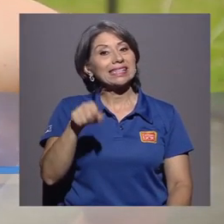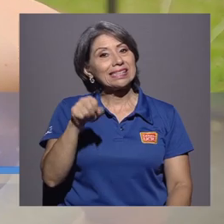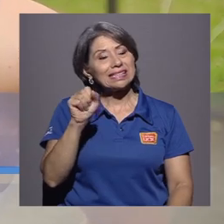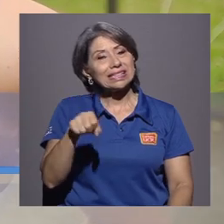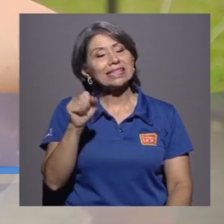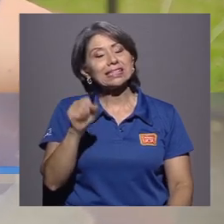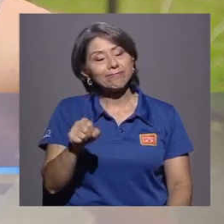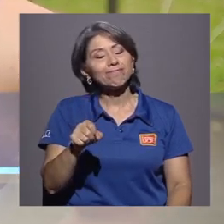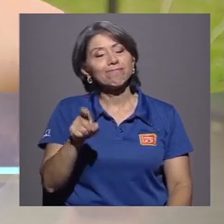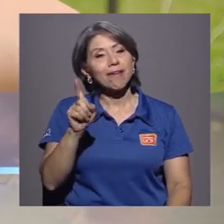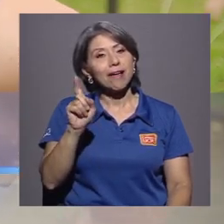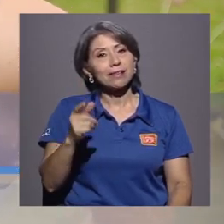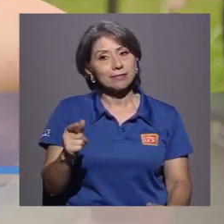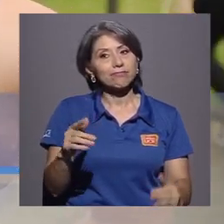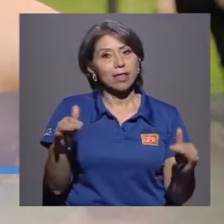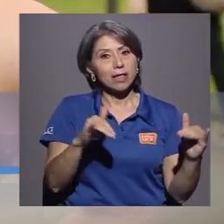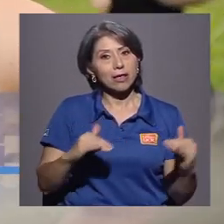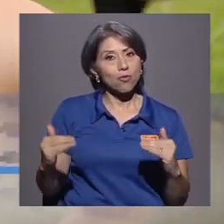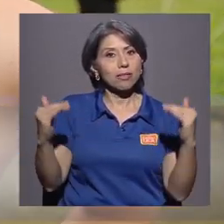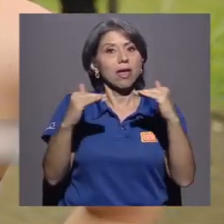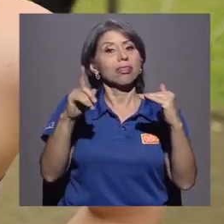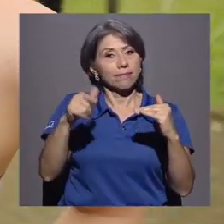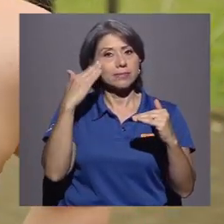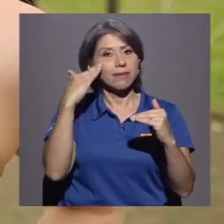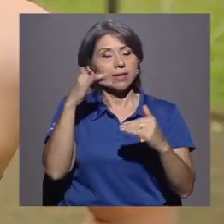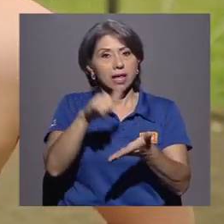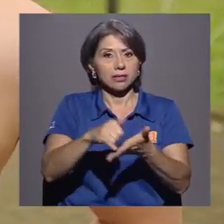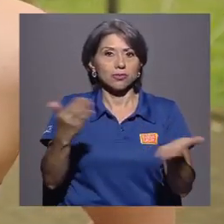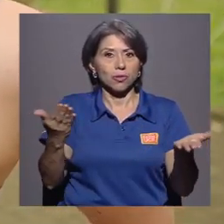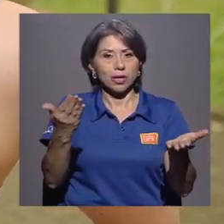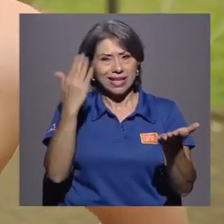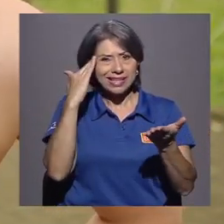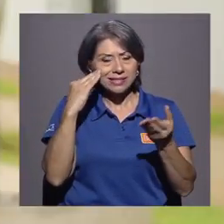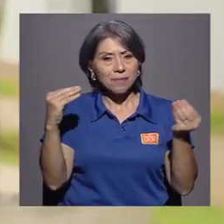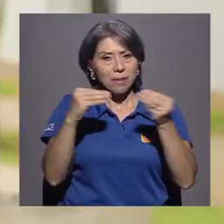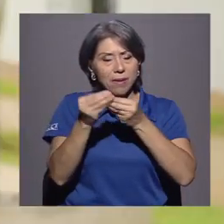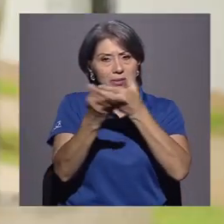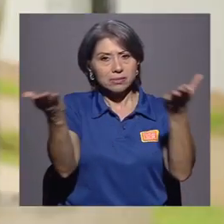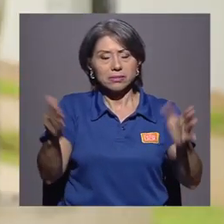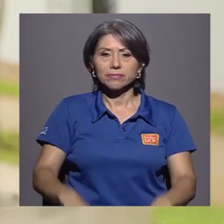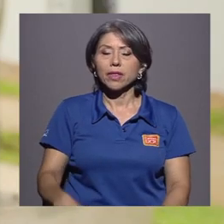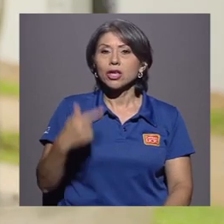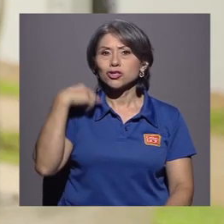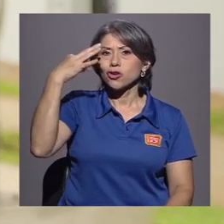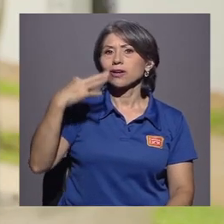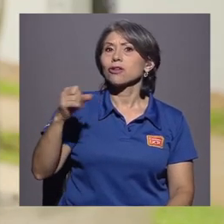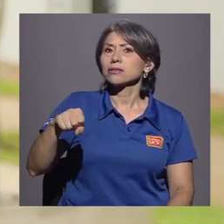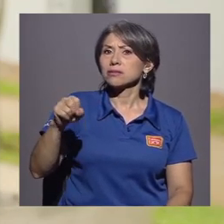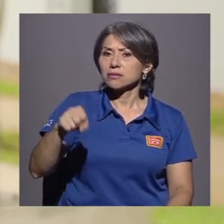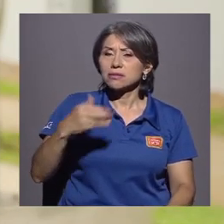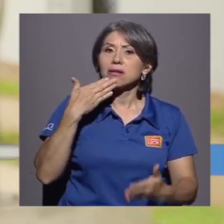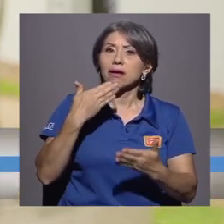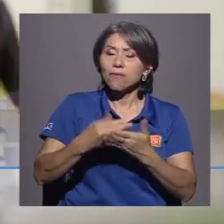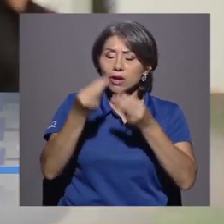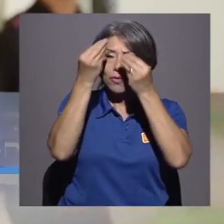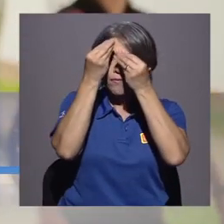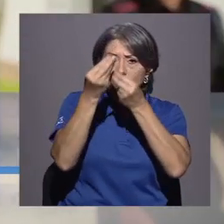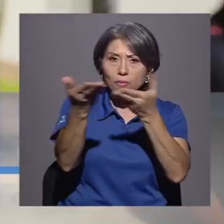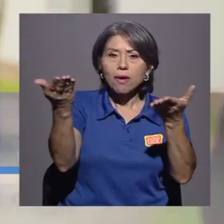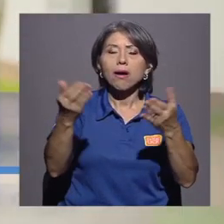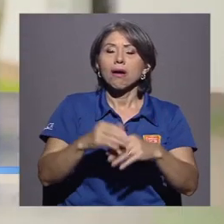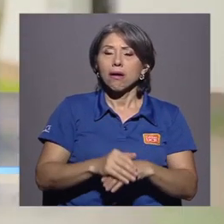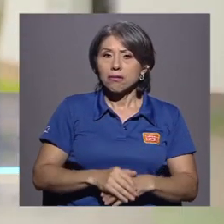igualdad, digamos, es saber este tipo de cosas también. Por lo menos que se sepa más. Creo que en alguna medida sí, sería bueno informarlo.